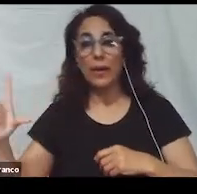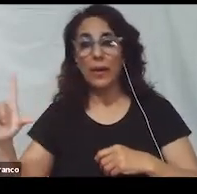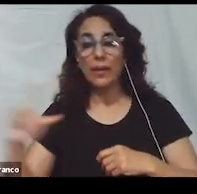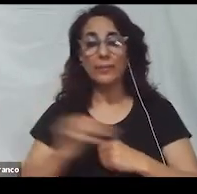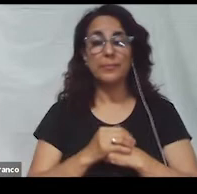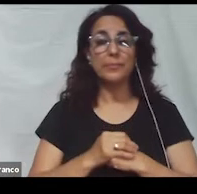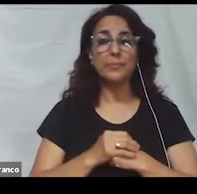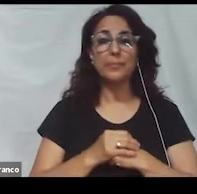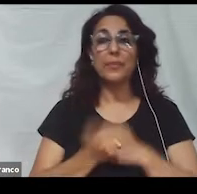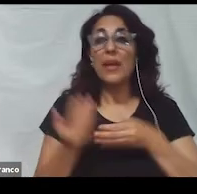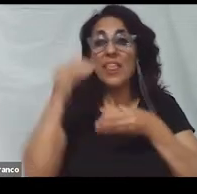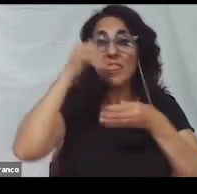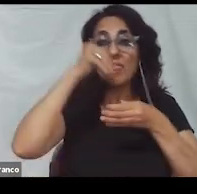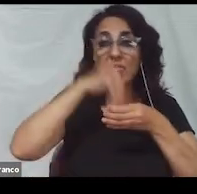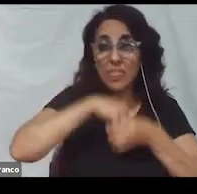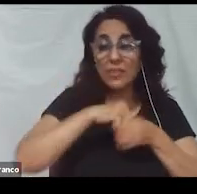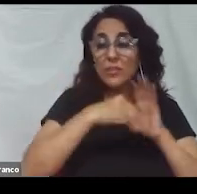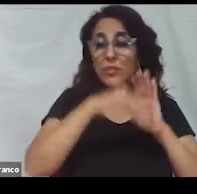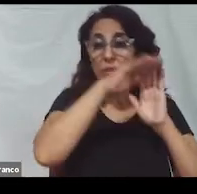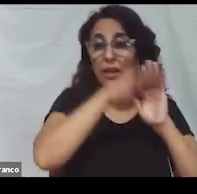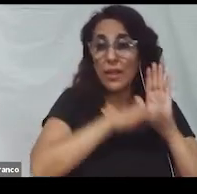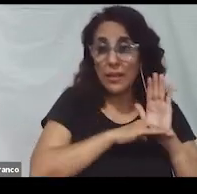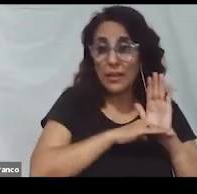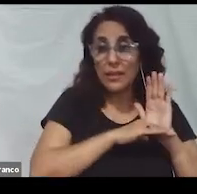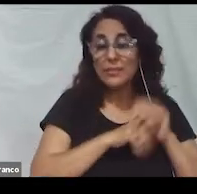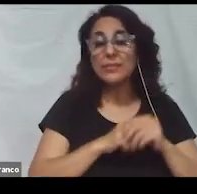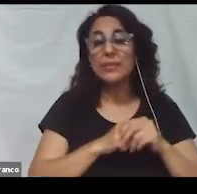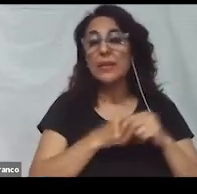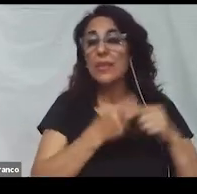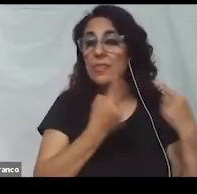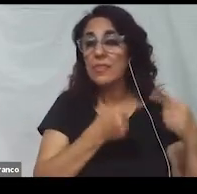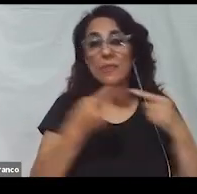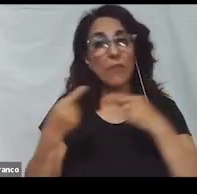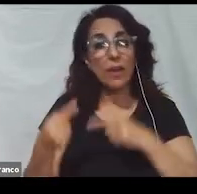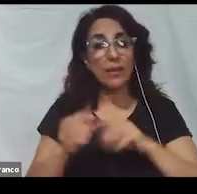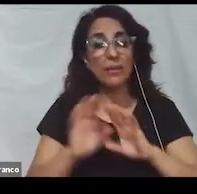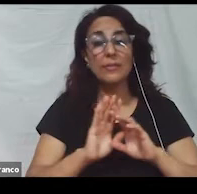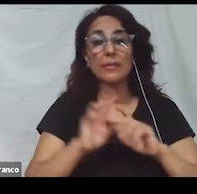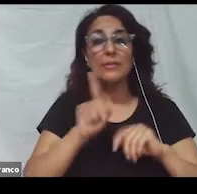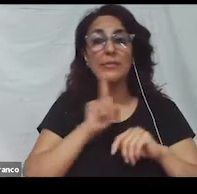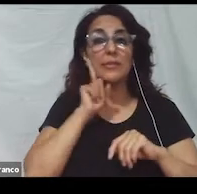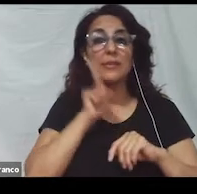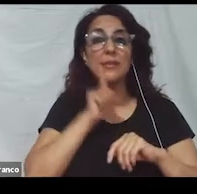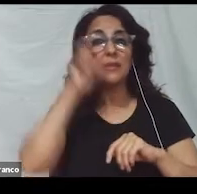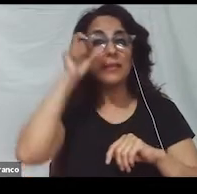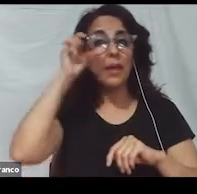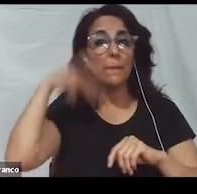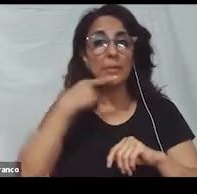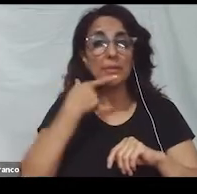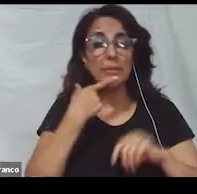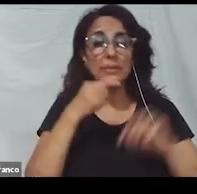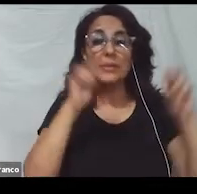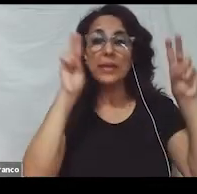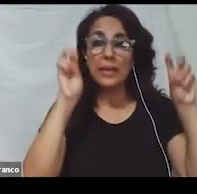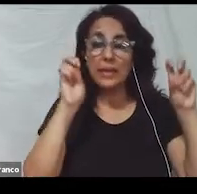UL. Dentro de cada lista, seguramente vamos a querer tener diferentes ítems, ¿sí? Y para esto